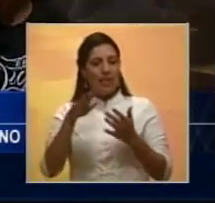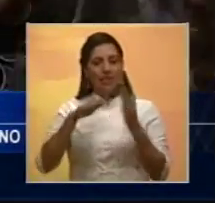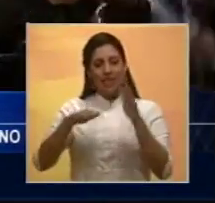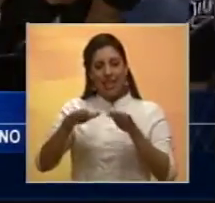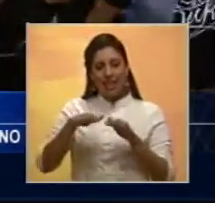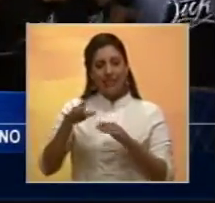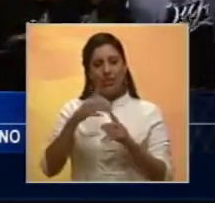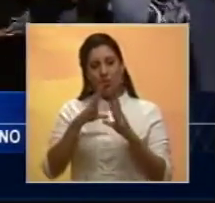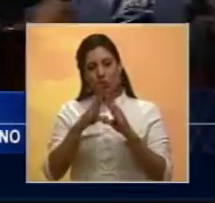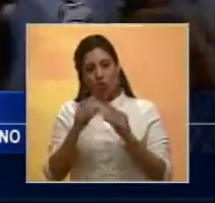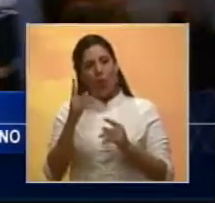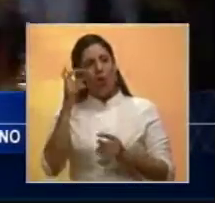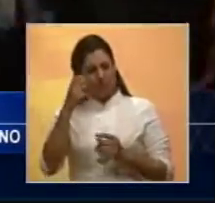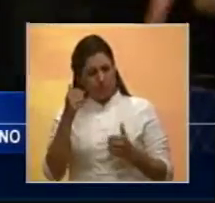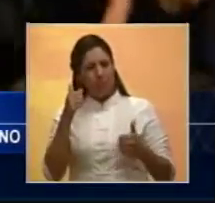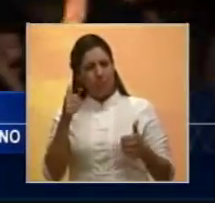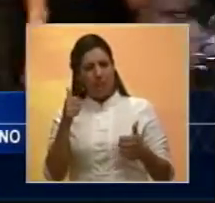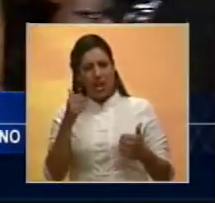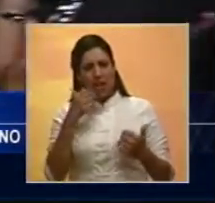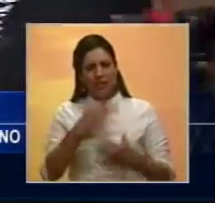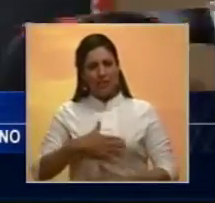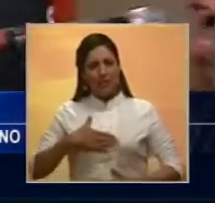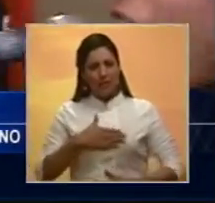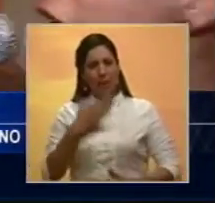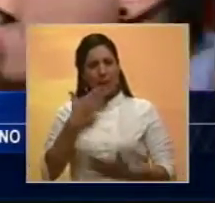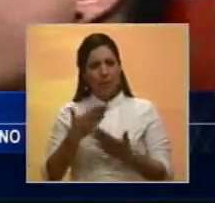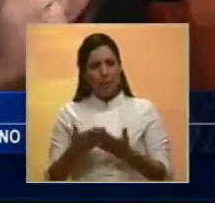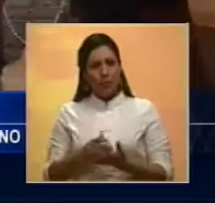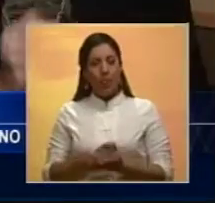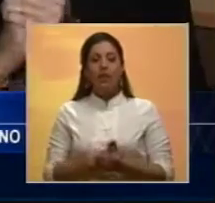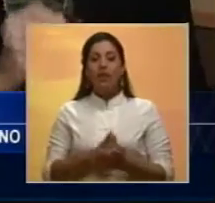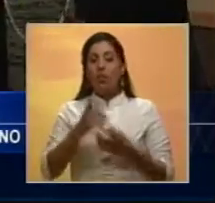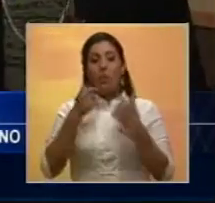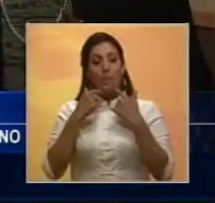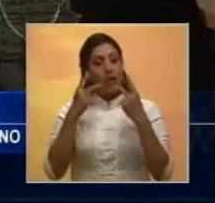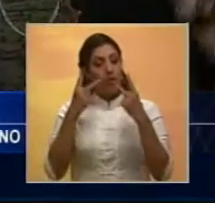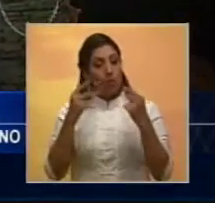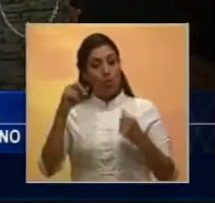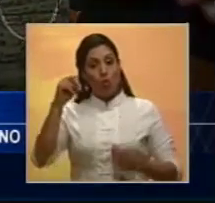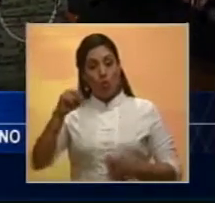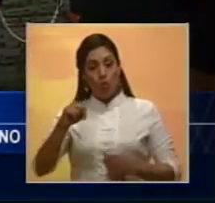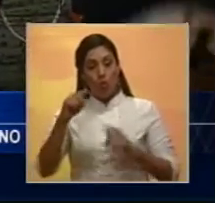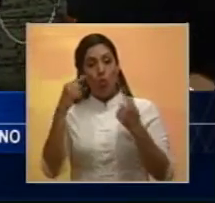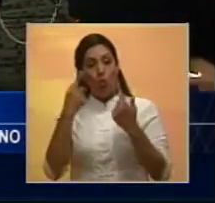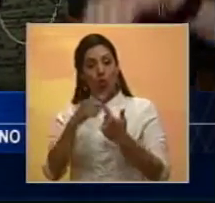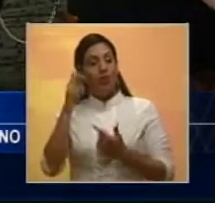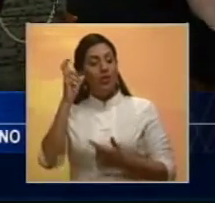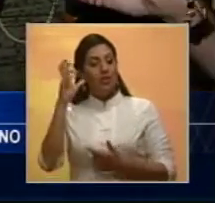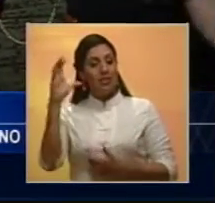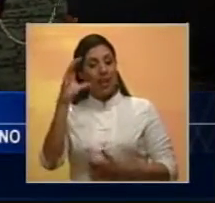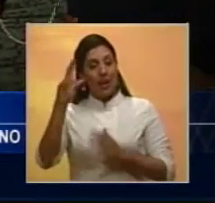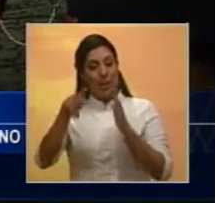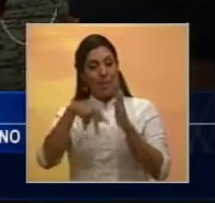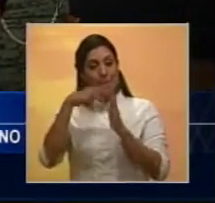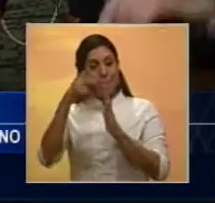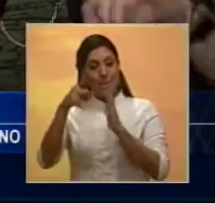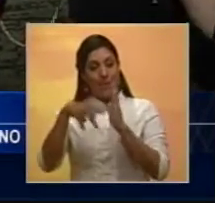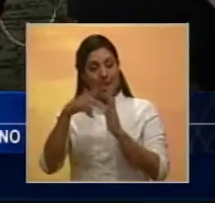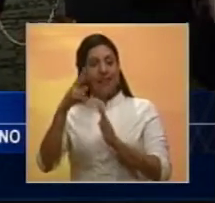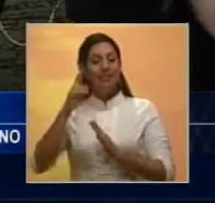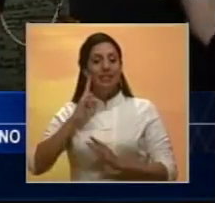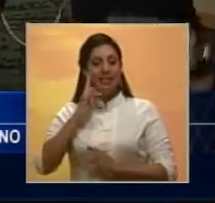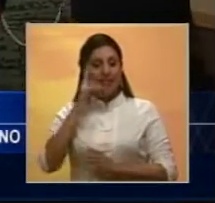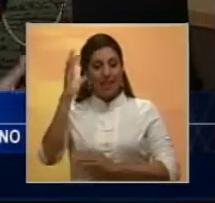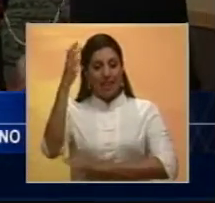vas a escuchar merengue, va a estar bastante jocosa la presentación. No se pierdan hoy el Suena Caracas en la Plaza Diego Ibarra